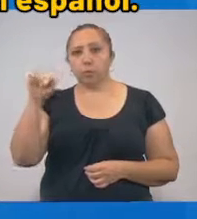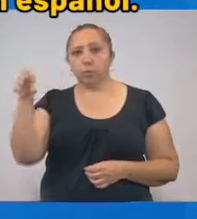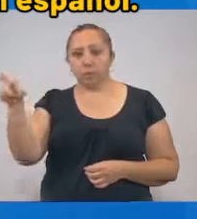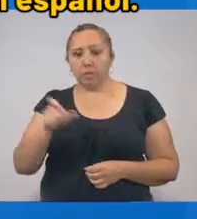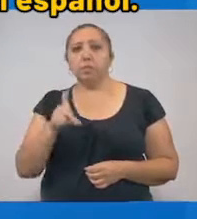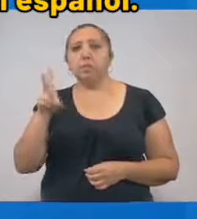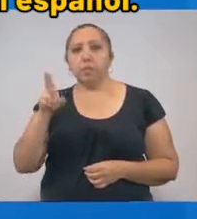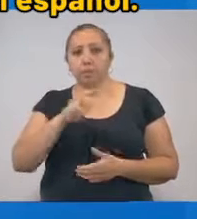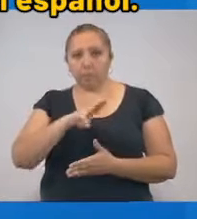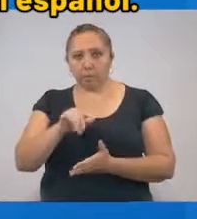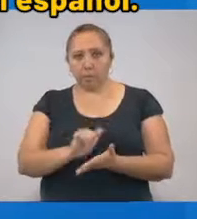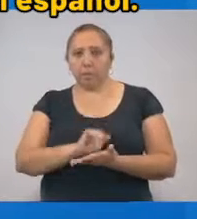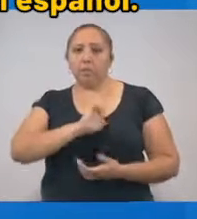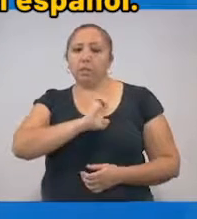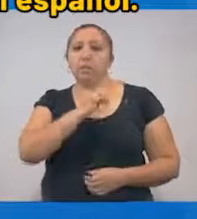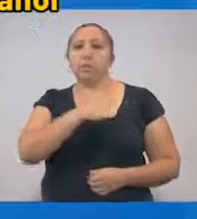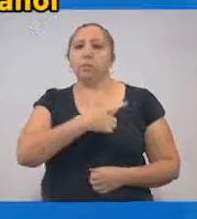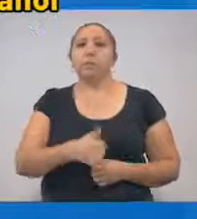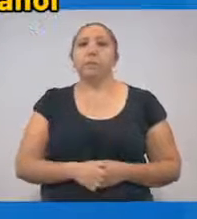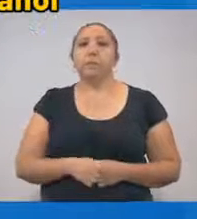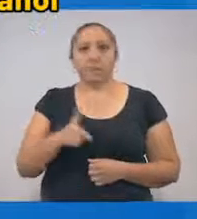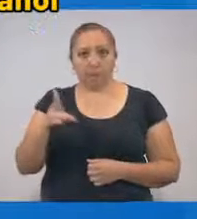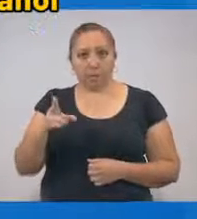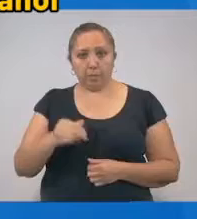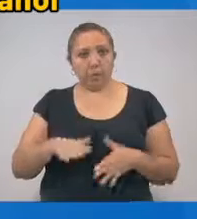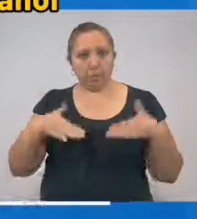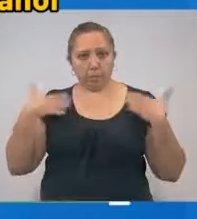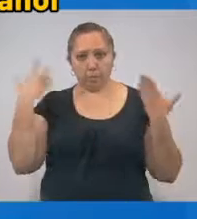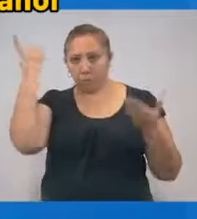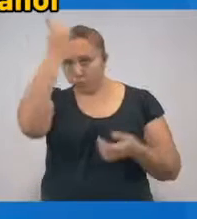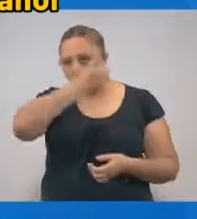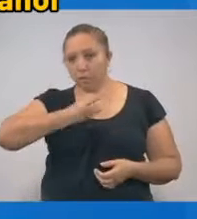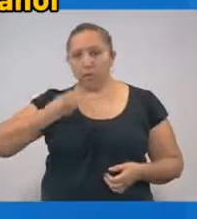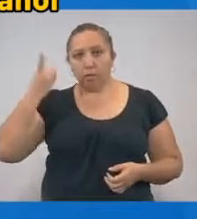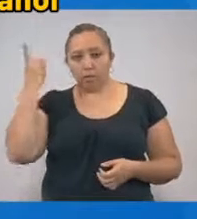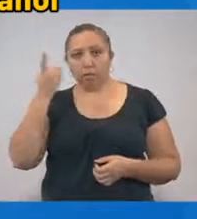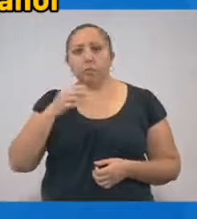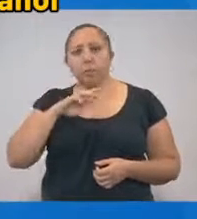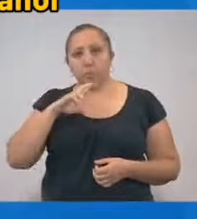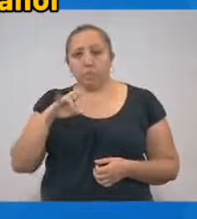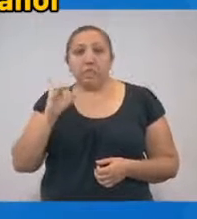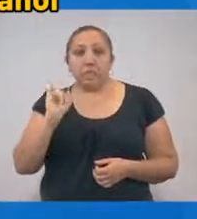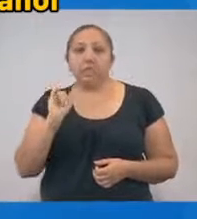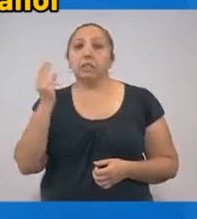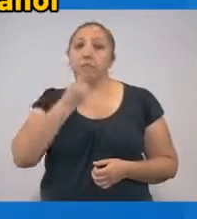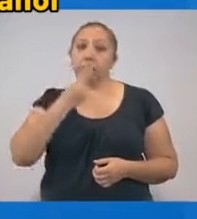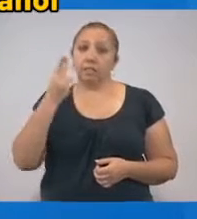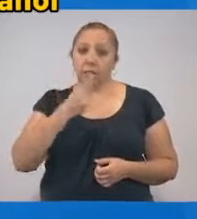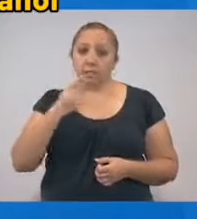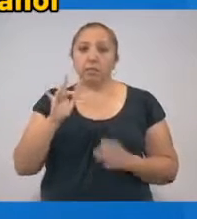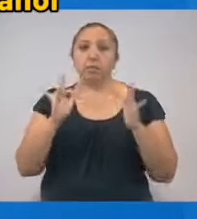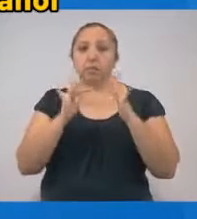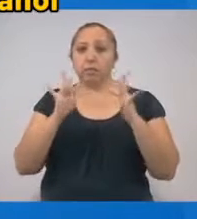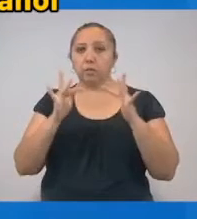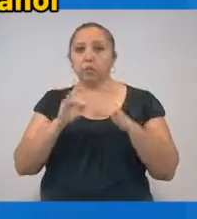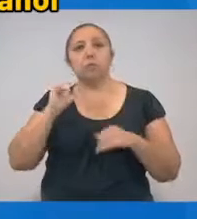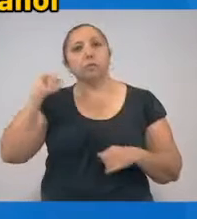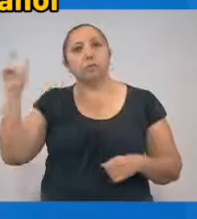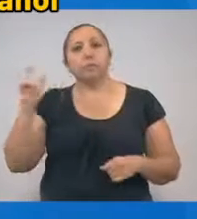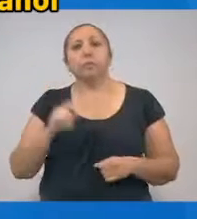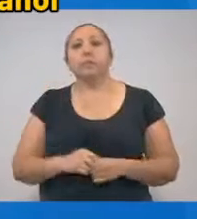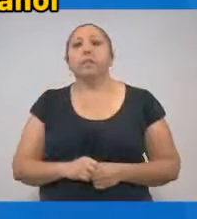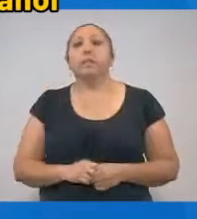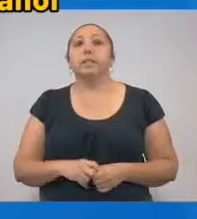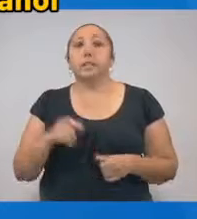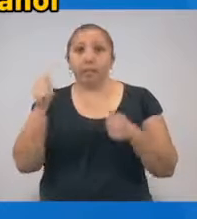coronavirus.yucatán.gob.mx, también en maya y en español. También para ofrecer un diagnóstico automatizado y en caso de ser necesario ponerse en contacto con las